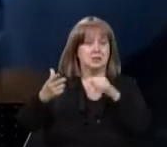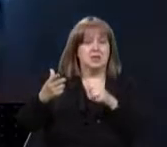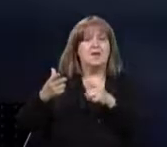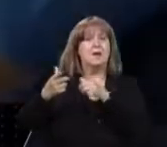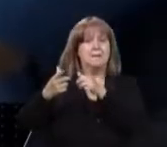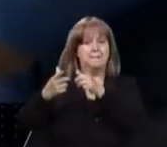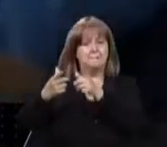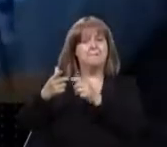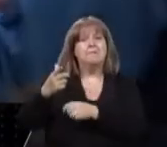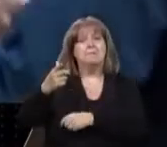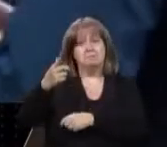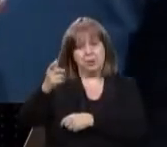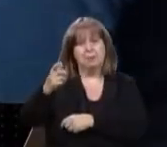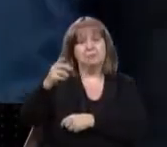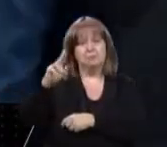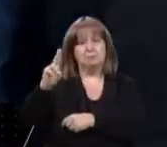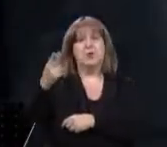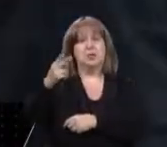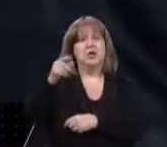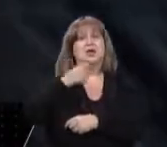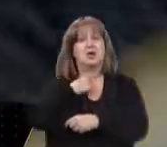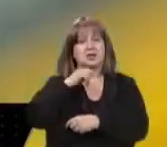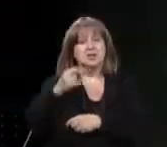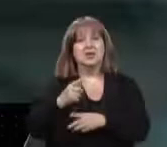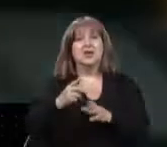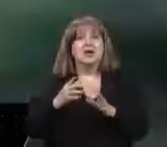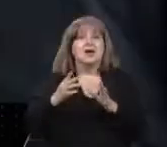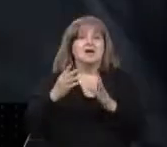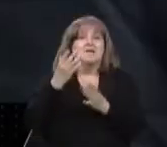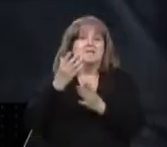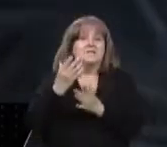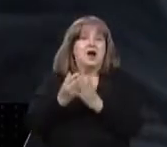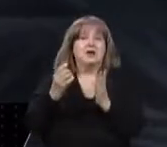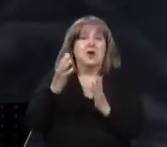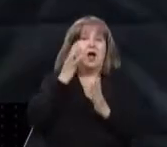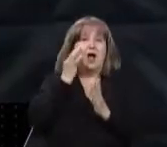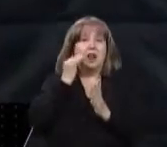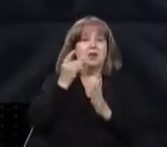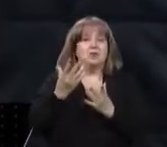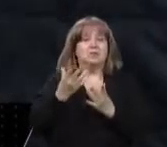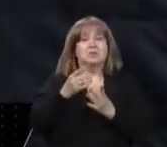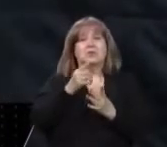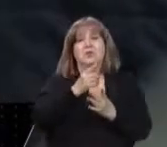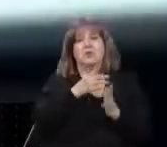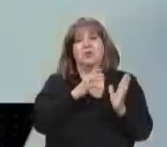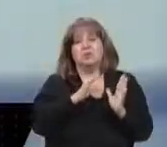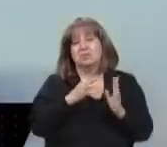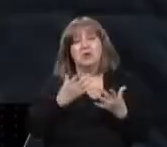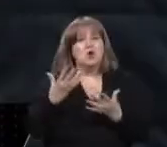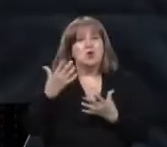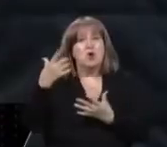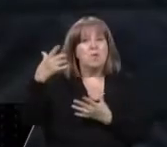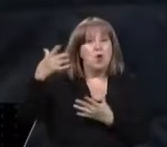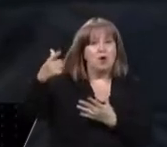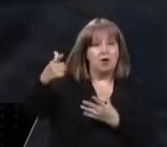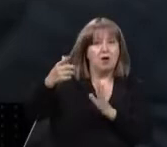tarde, pasadas las 18 horas en los tribunales de Comodoro Py. Por otro lado, en otro de los párrafos, dice: el modo en que se